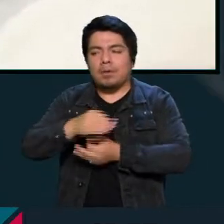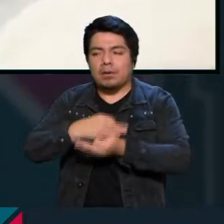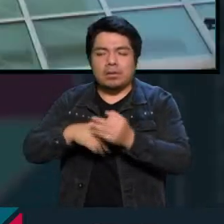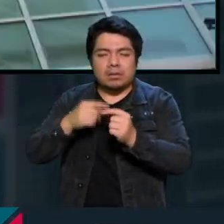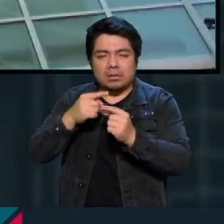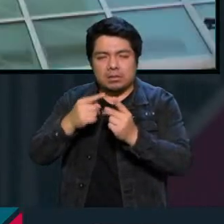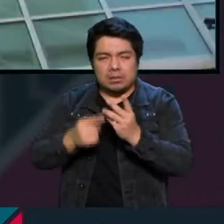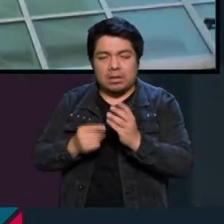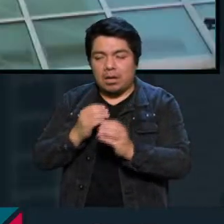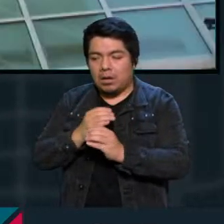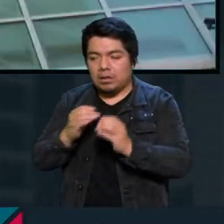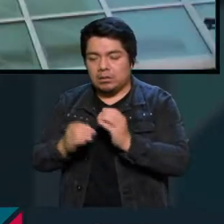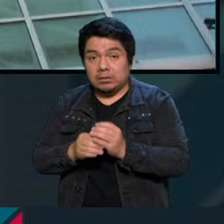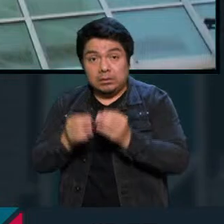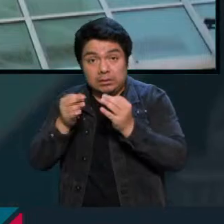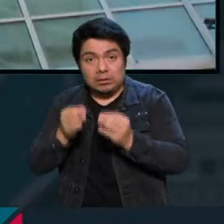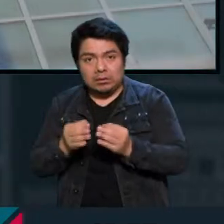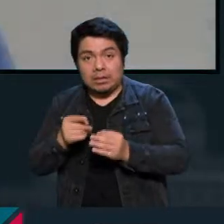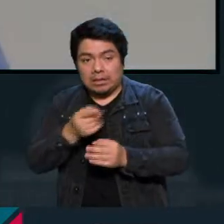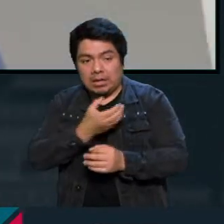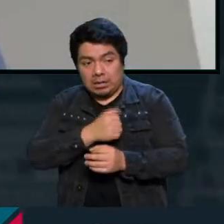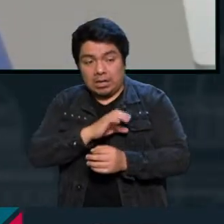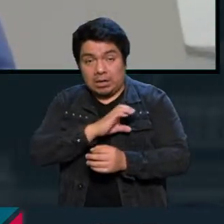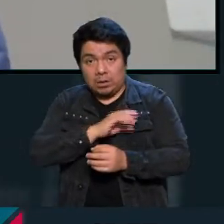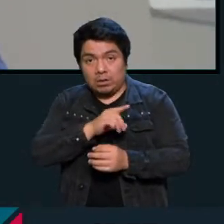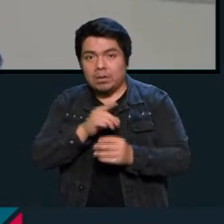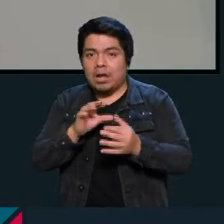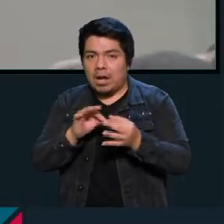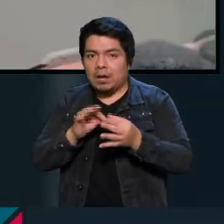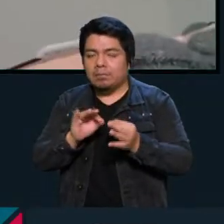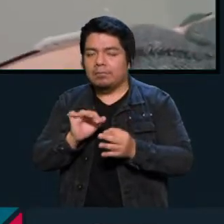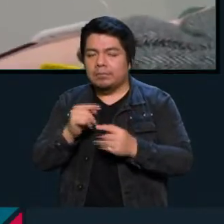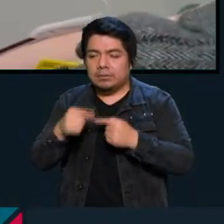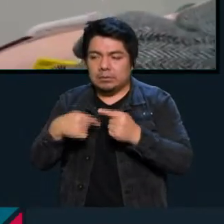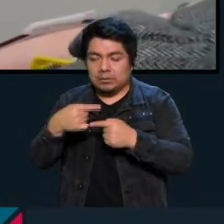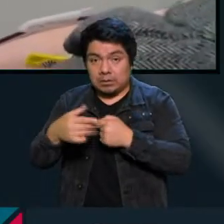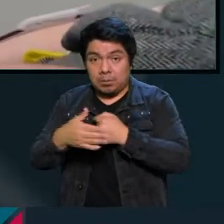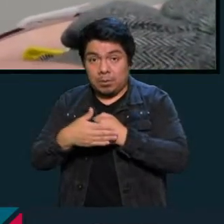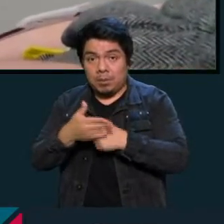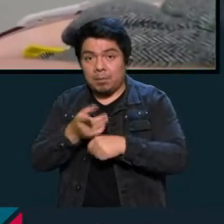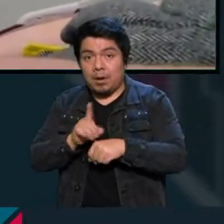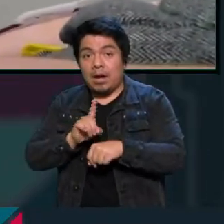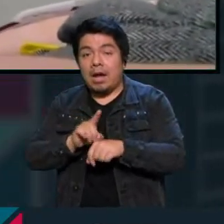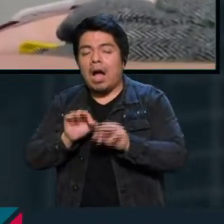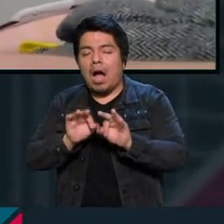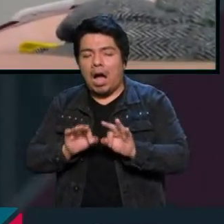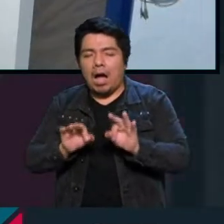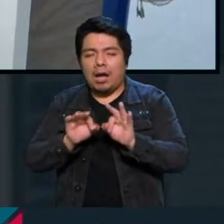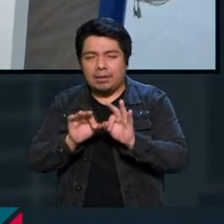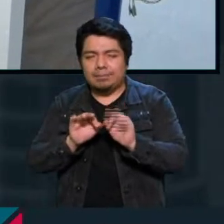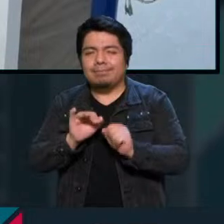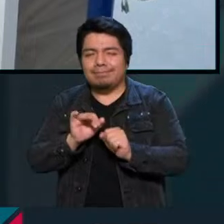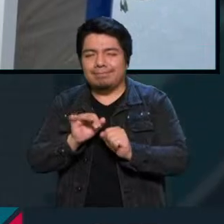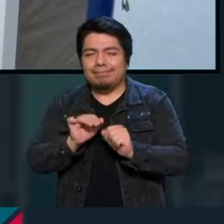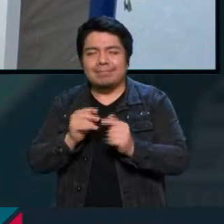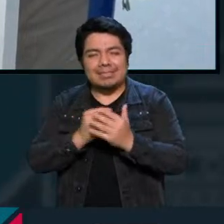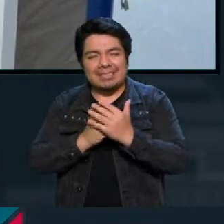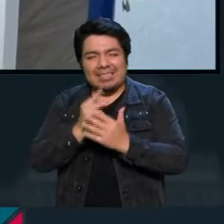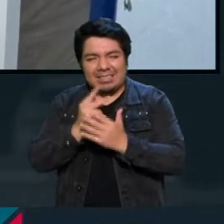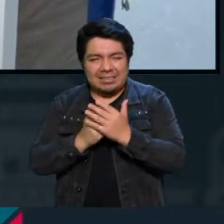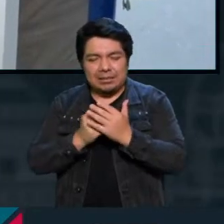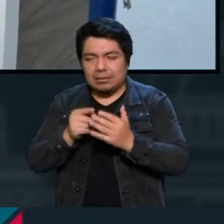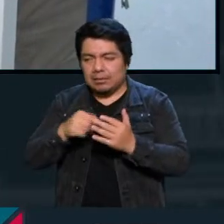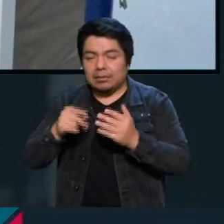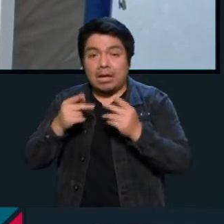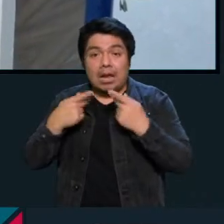son reales van a ser un gran reto para la doctora y por eso los 100 primeros días van a ser muy importantes. Por eso ha establecido este programa de atender a